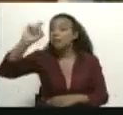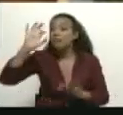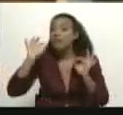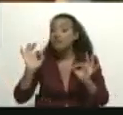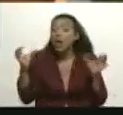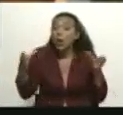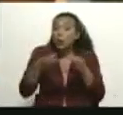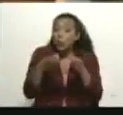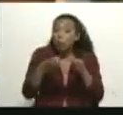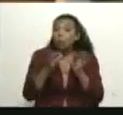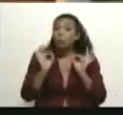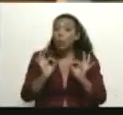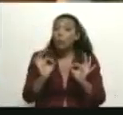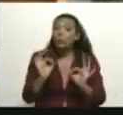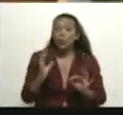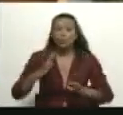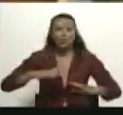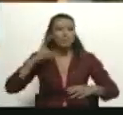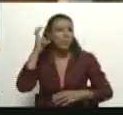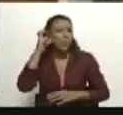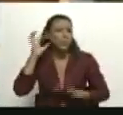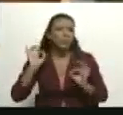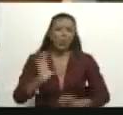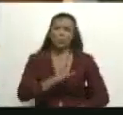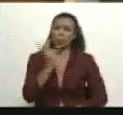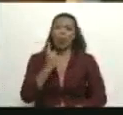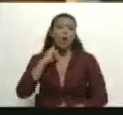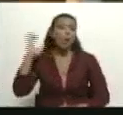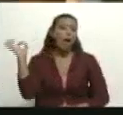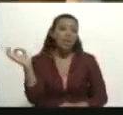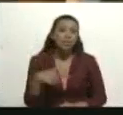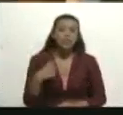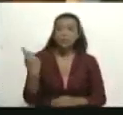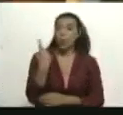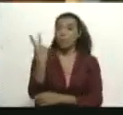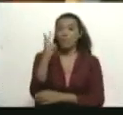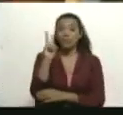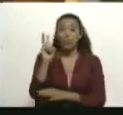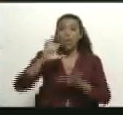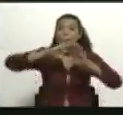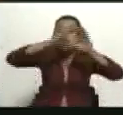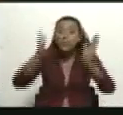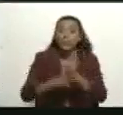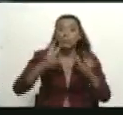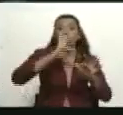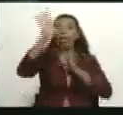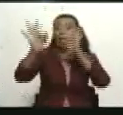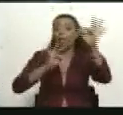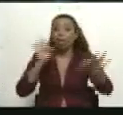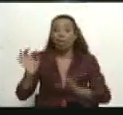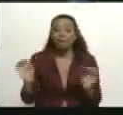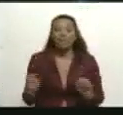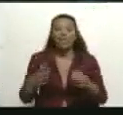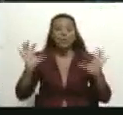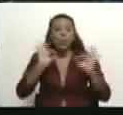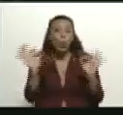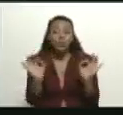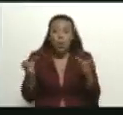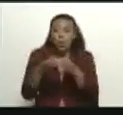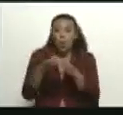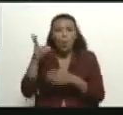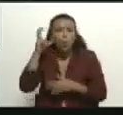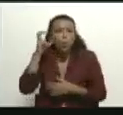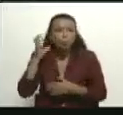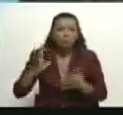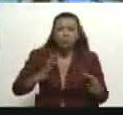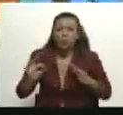esta agrupación, una sonoridad única, no solo en Guatire, no solo en Venezuela, sino en el mundo. Con el sonido único de la agrupación